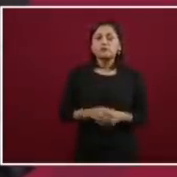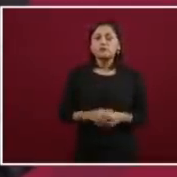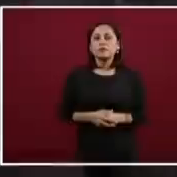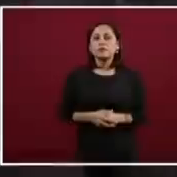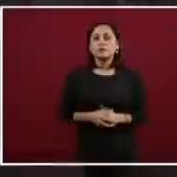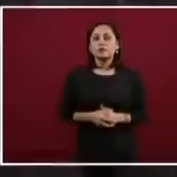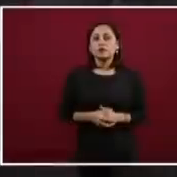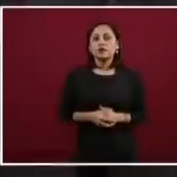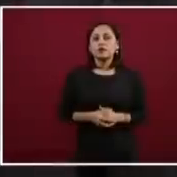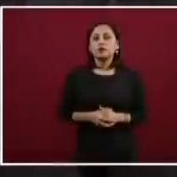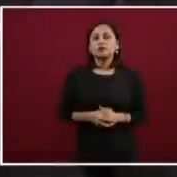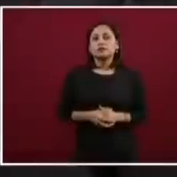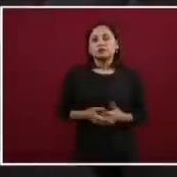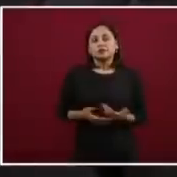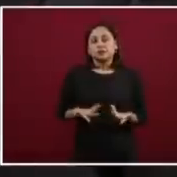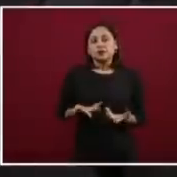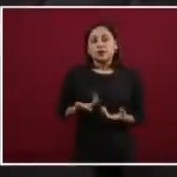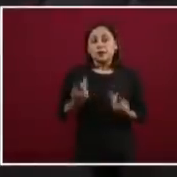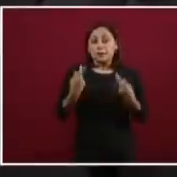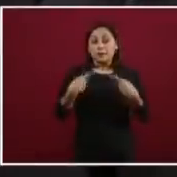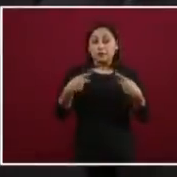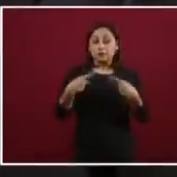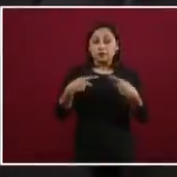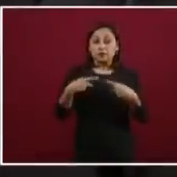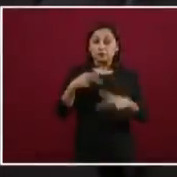cometen estos actos